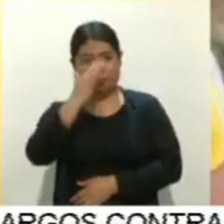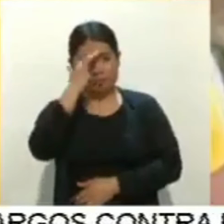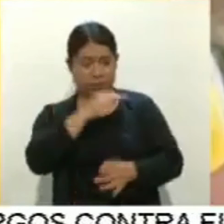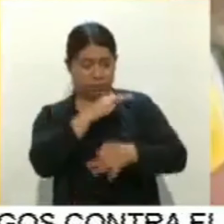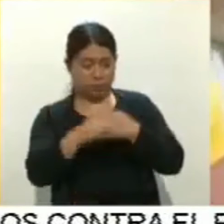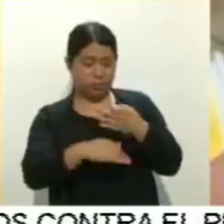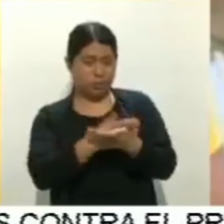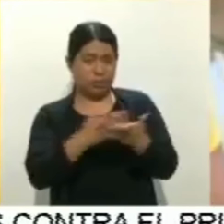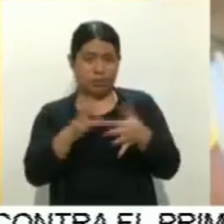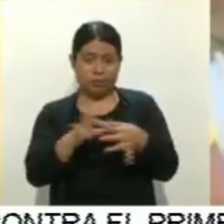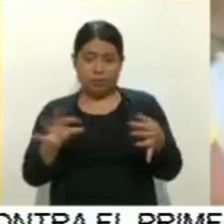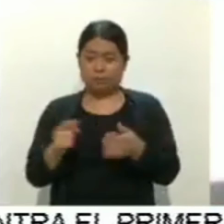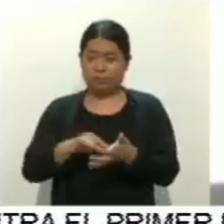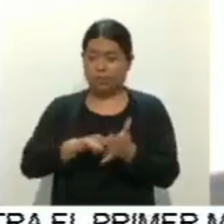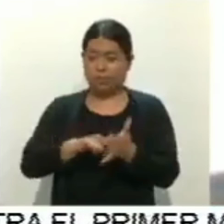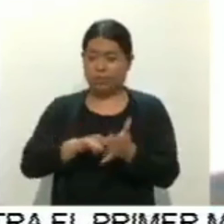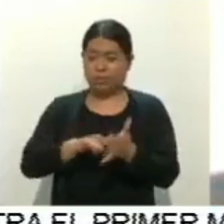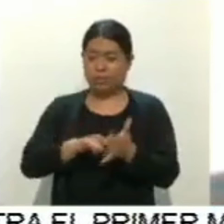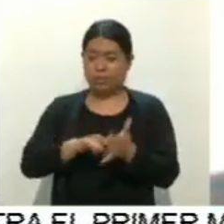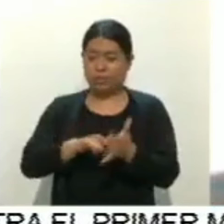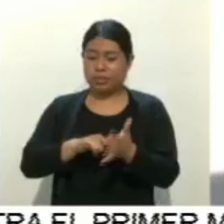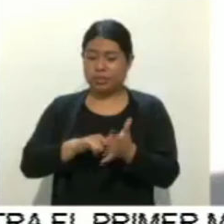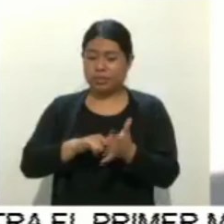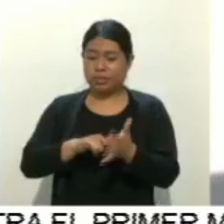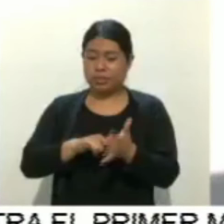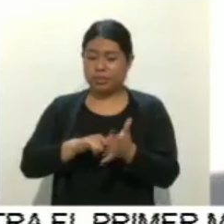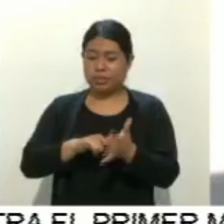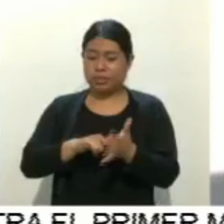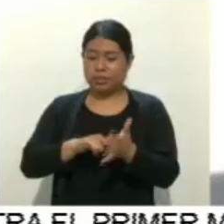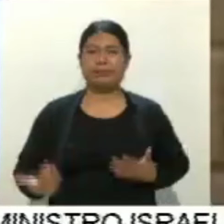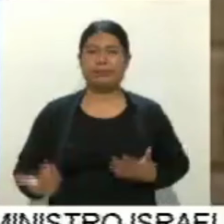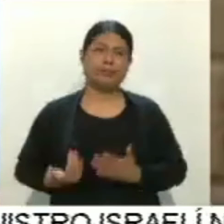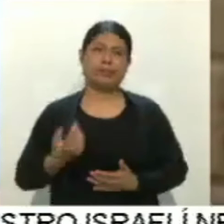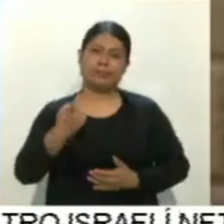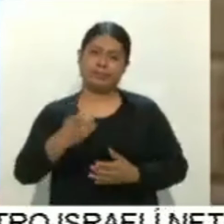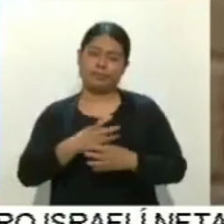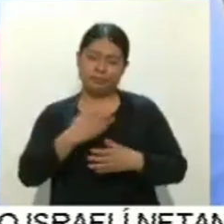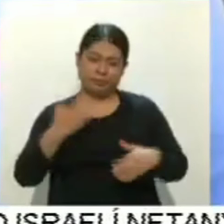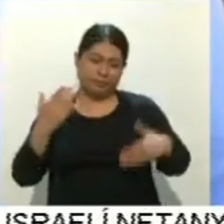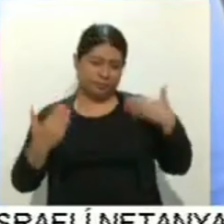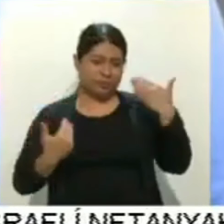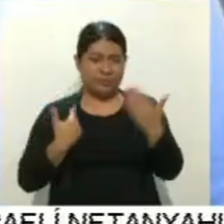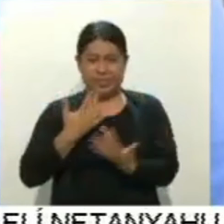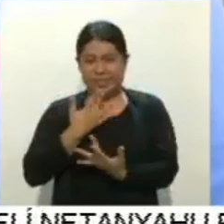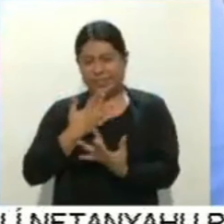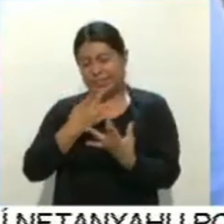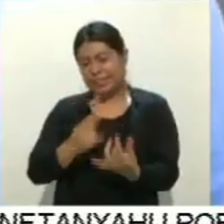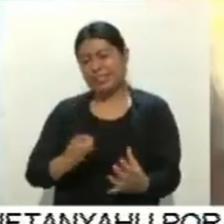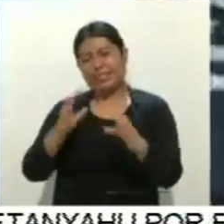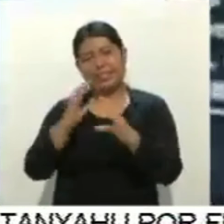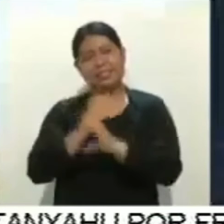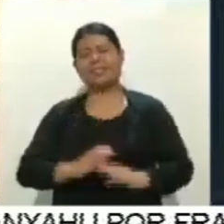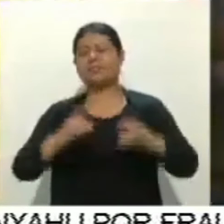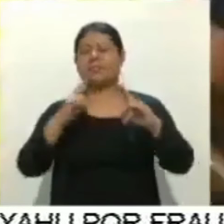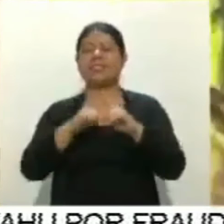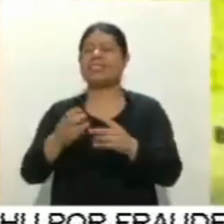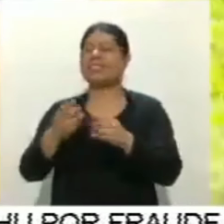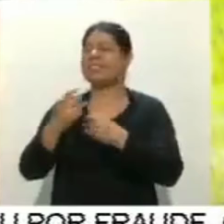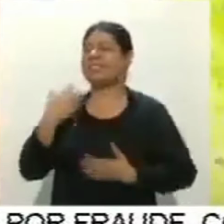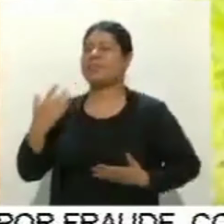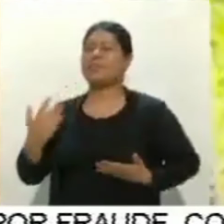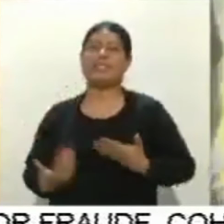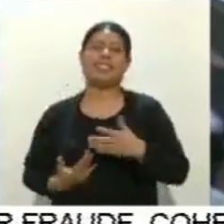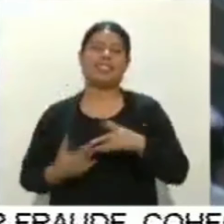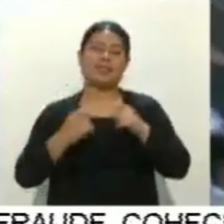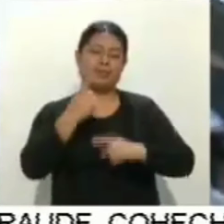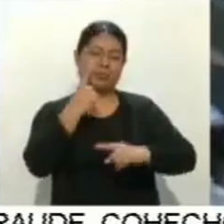aquellos que pasan horas ensayando de la mano de su instrumento, para aquellos que nos dan alegría y sabor en cada canción, para quienes nos hacen bailar y